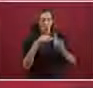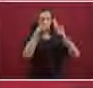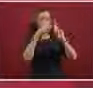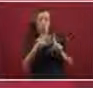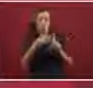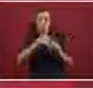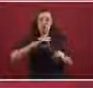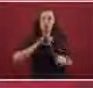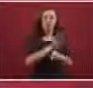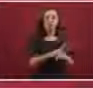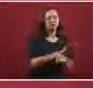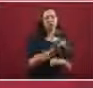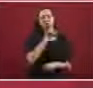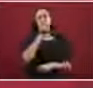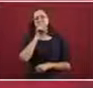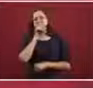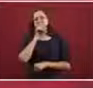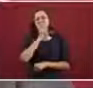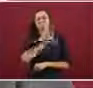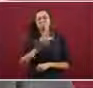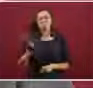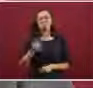no proteger a caciques.